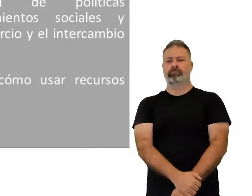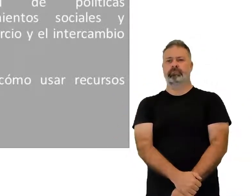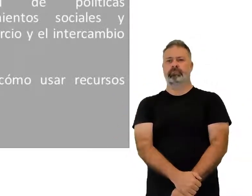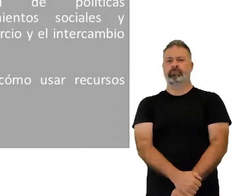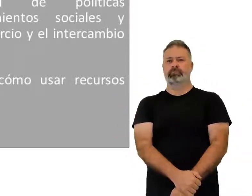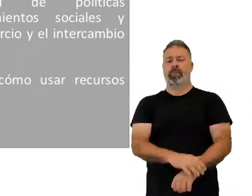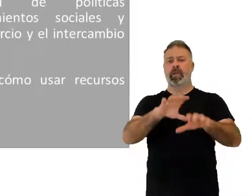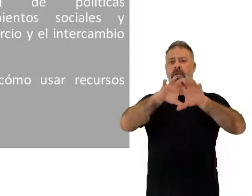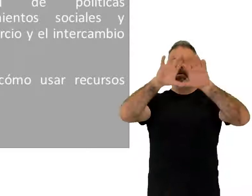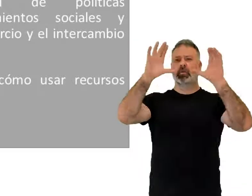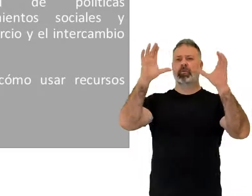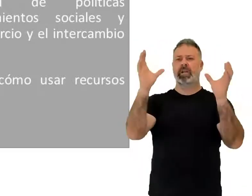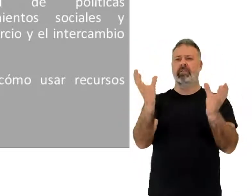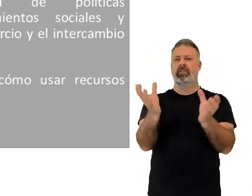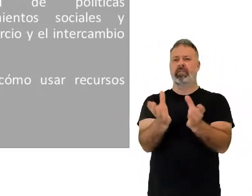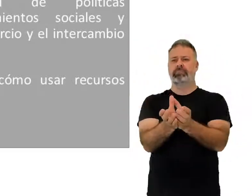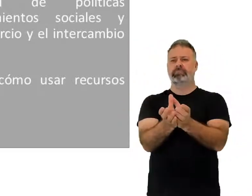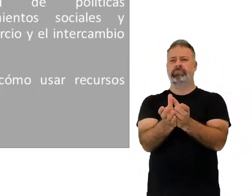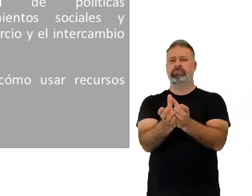La globalización